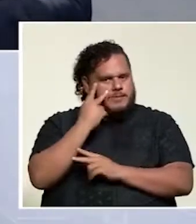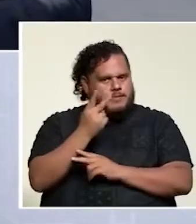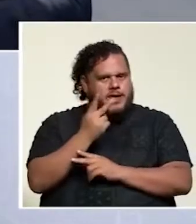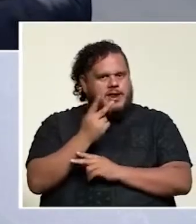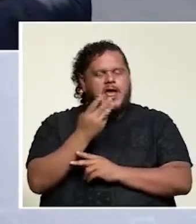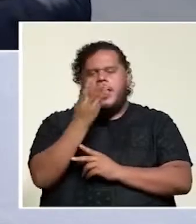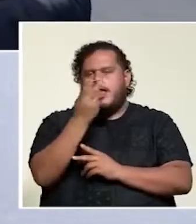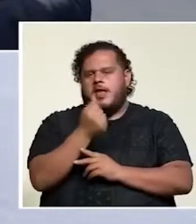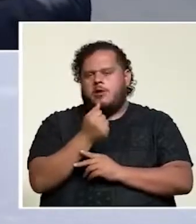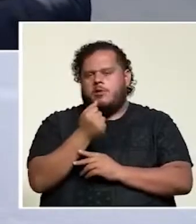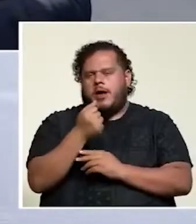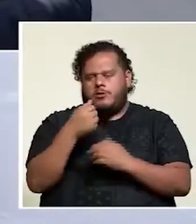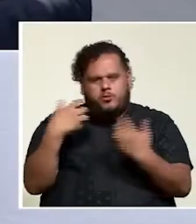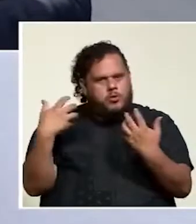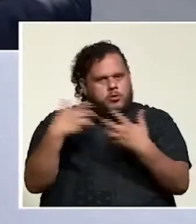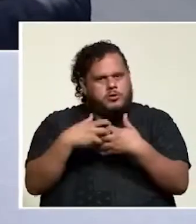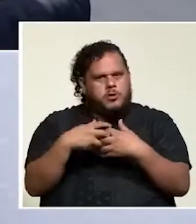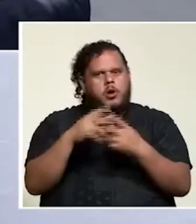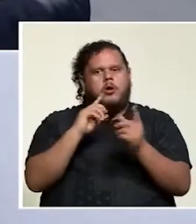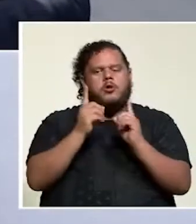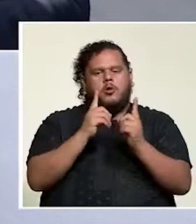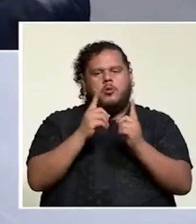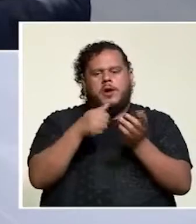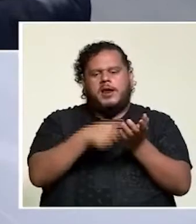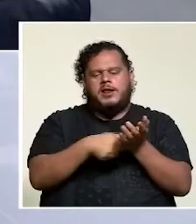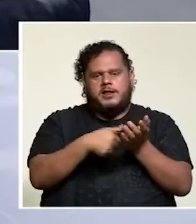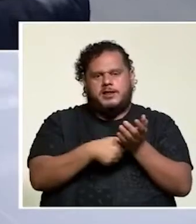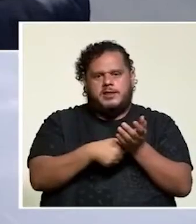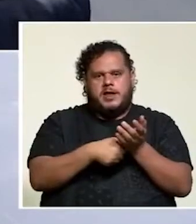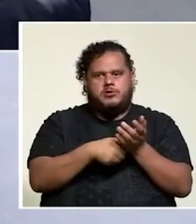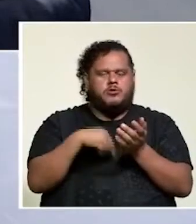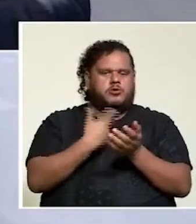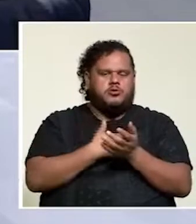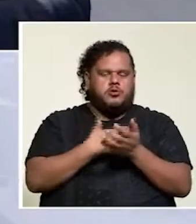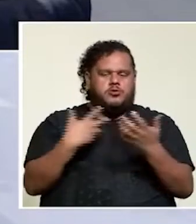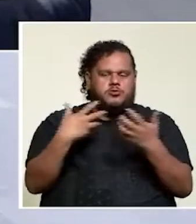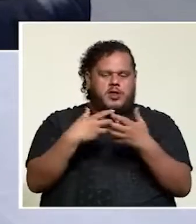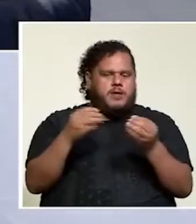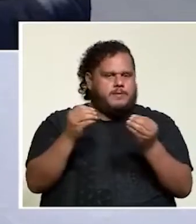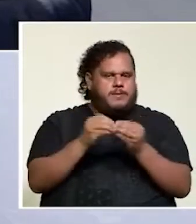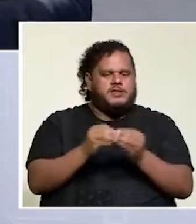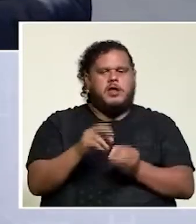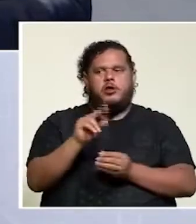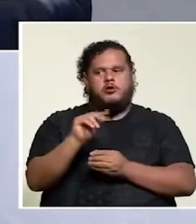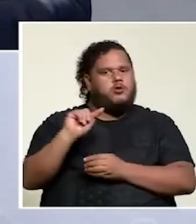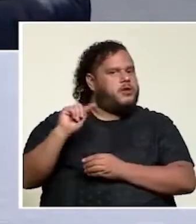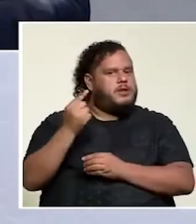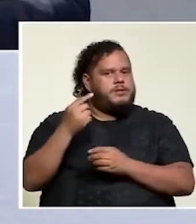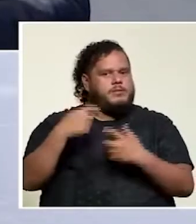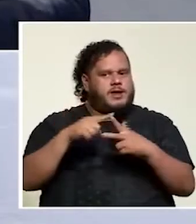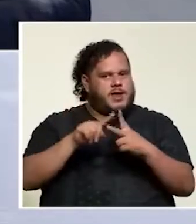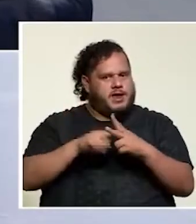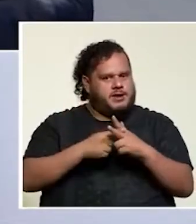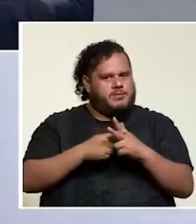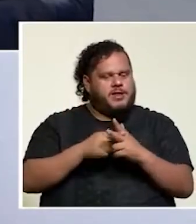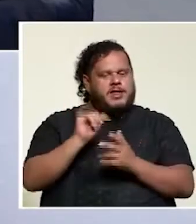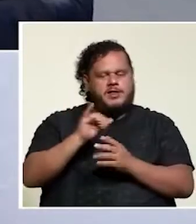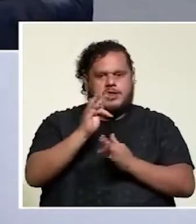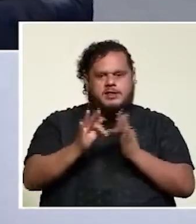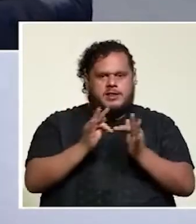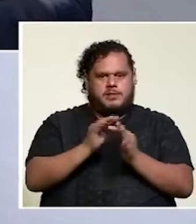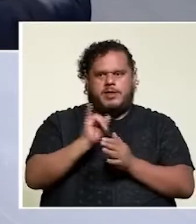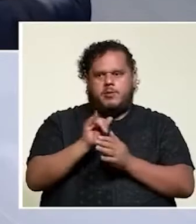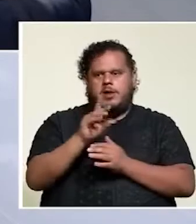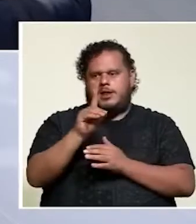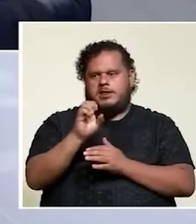en cuánto coincidimos, con cuáles candidatos presidencial coincidimos más. No es la primera herramienta de este tipo, ya también el medio Delfino